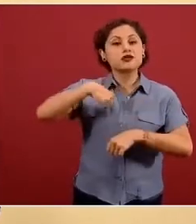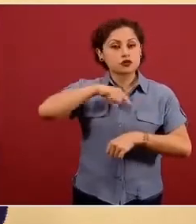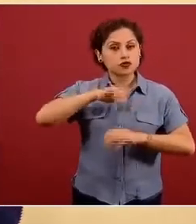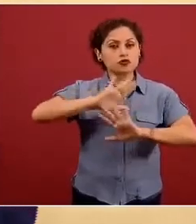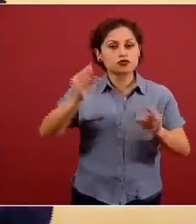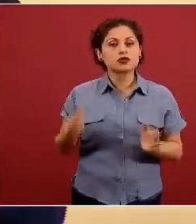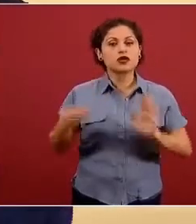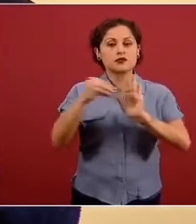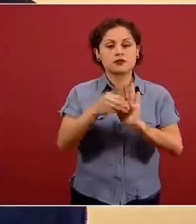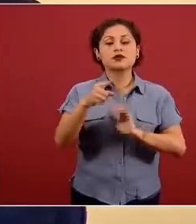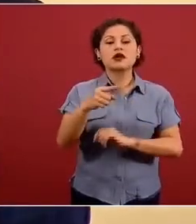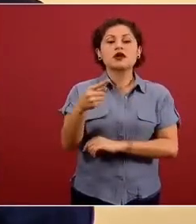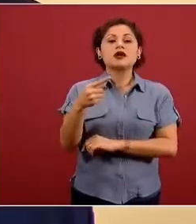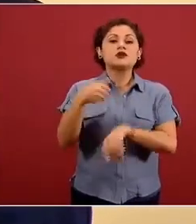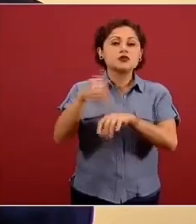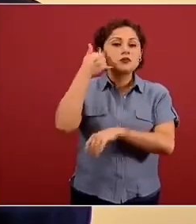número